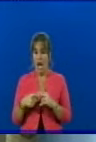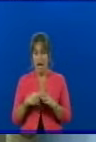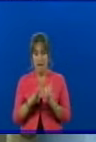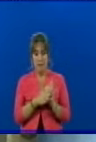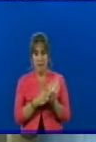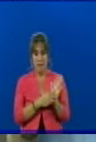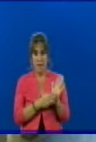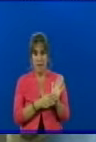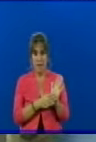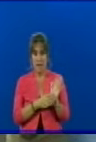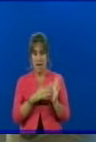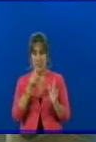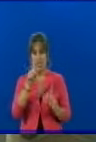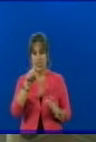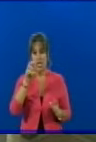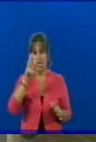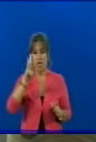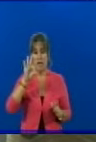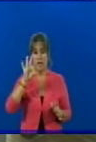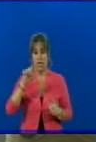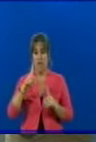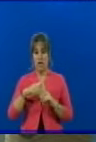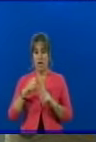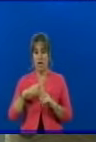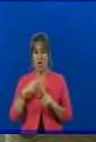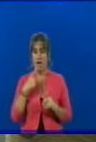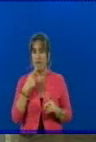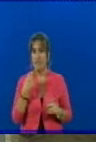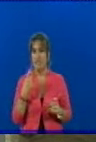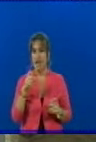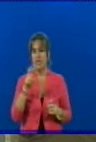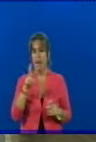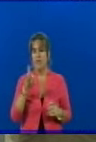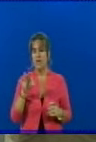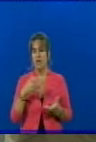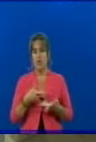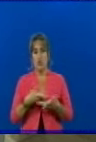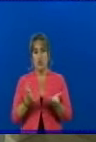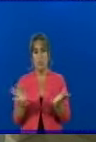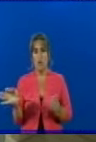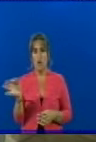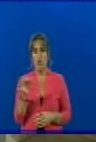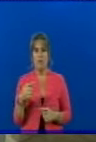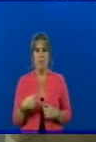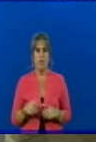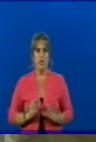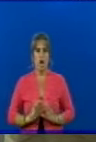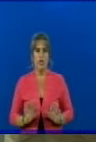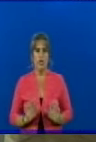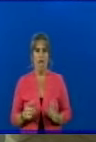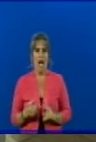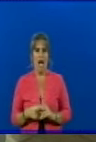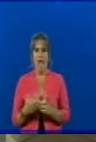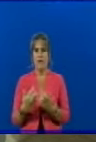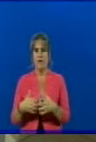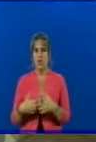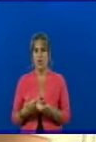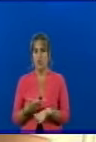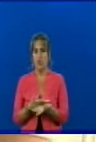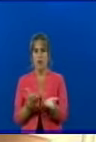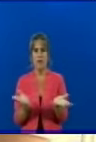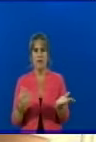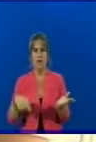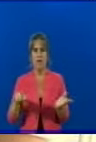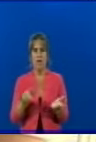programado de 138 toneladas, aún nos están faltando 28 para distribuirla en los municipios, pero ya se ha producido y distribuido.